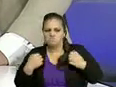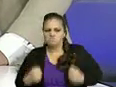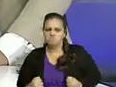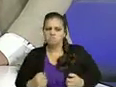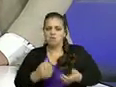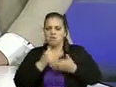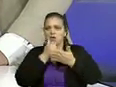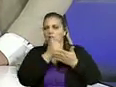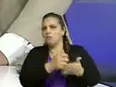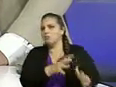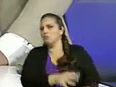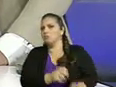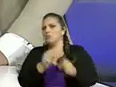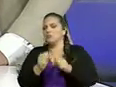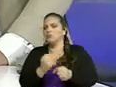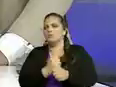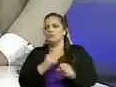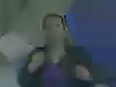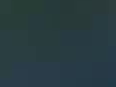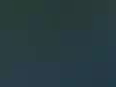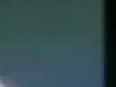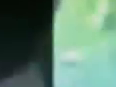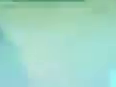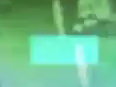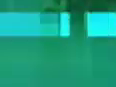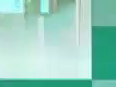sector de Ilpón. Veamos.